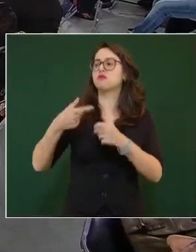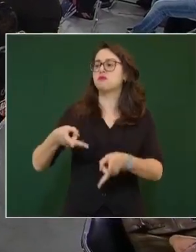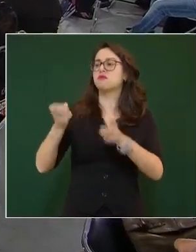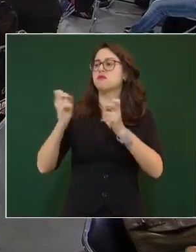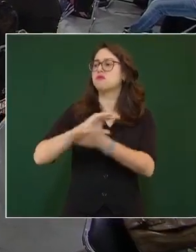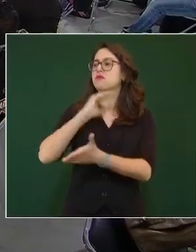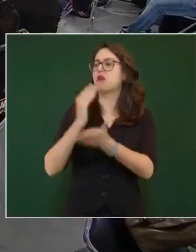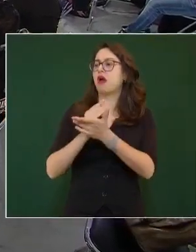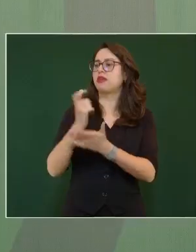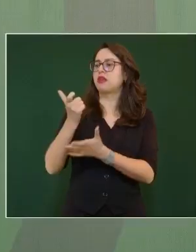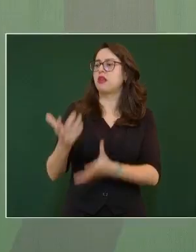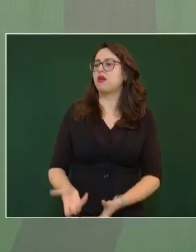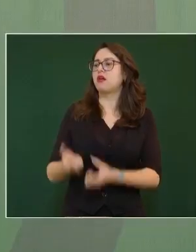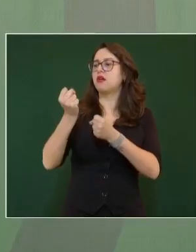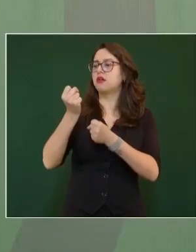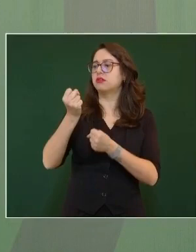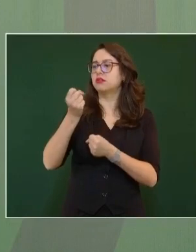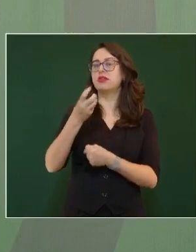307,000 millones.